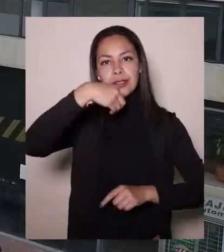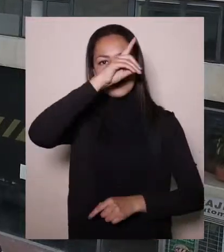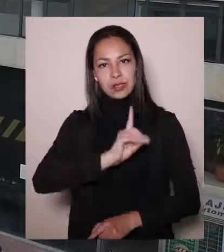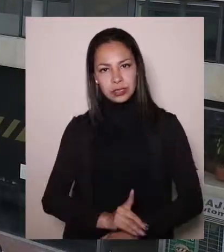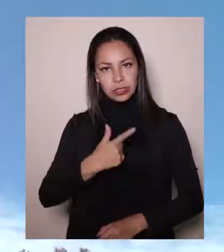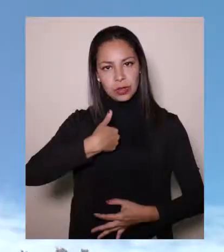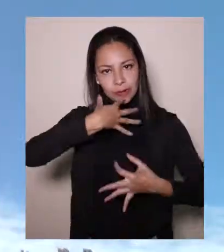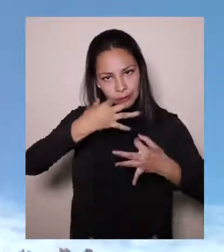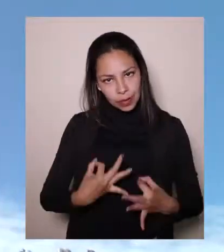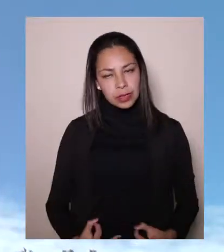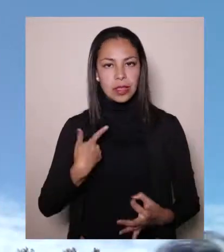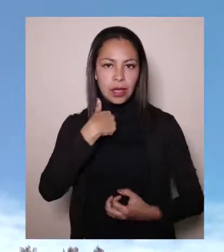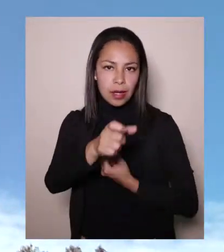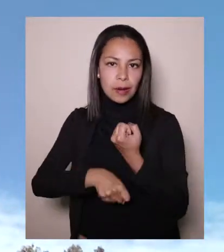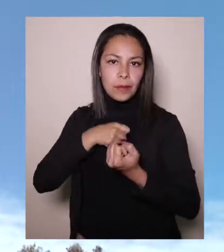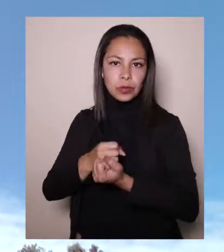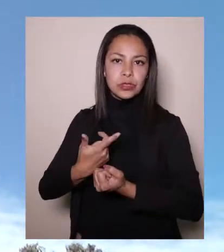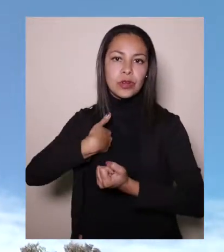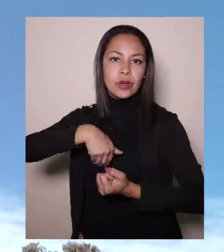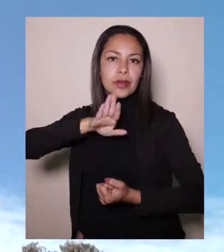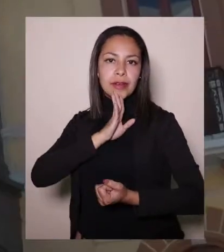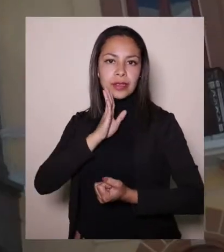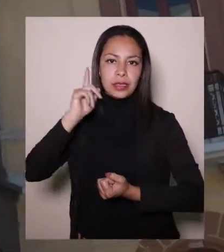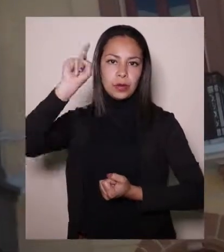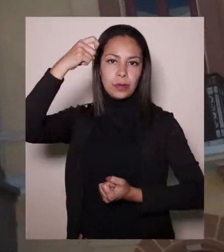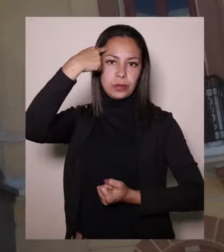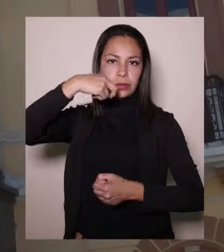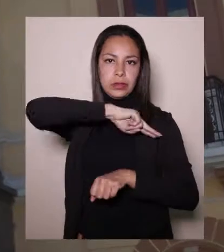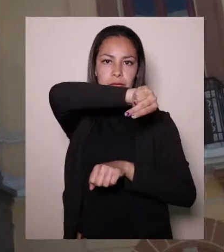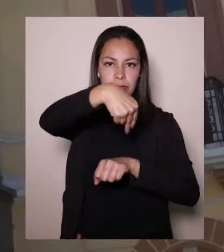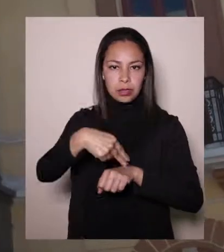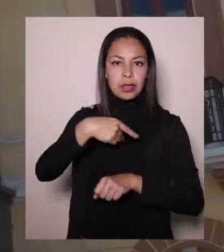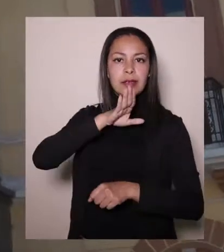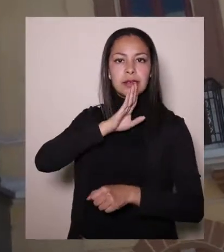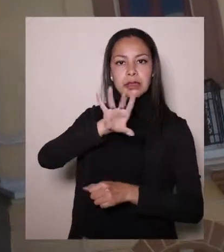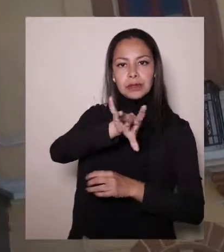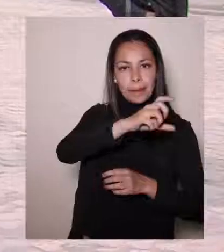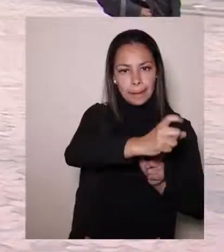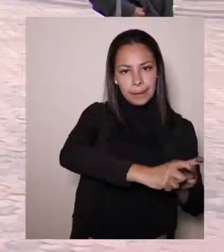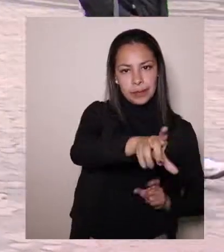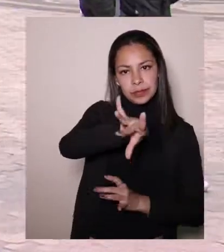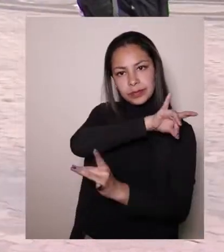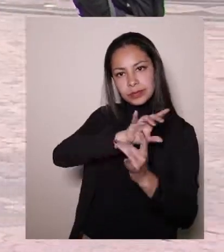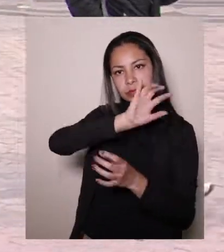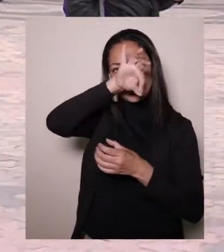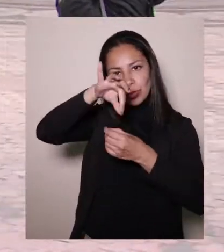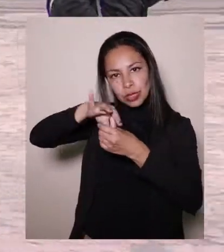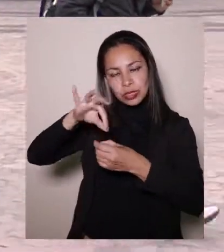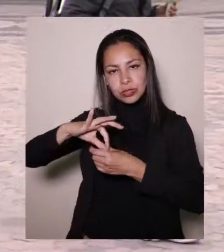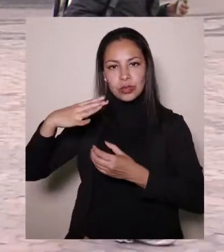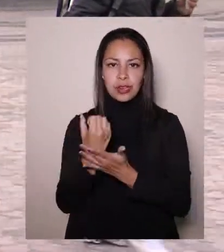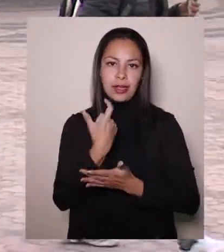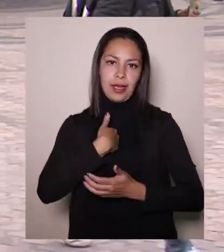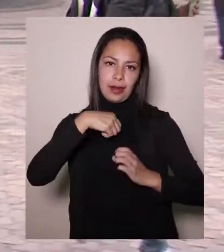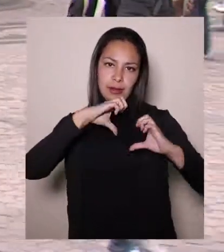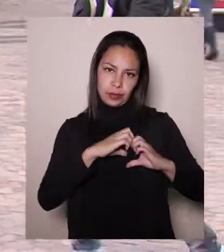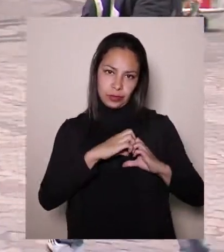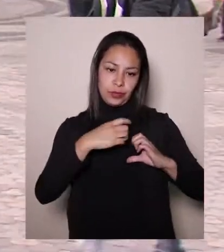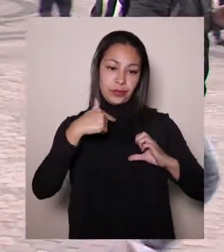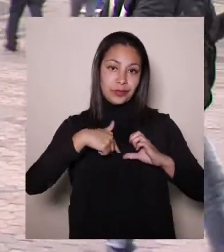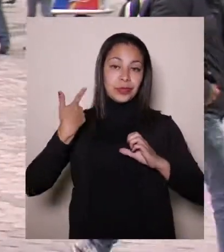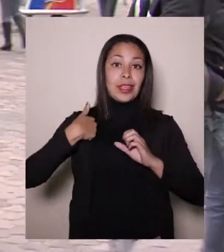adoptado por la Nación en virtud de la decisión transparente y garantista del gobernador titular de Nariño, elegido por la